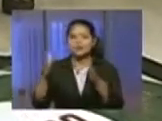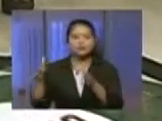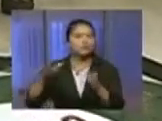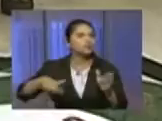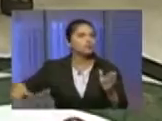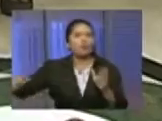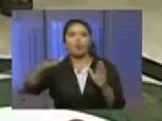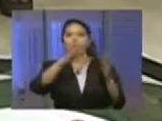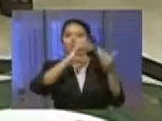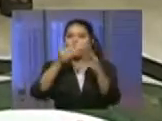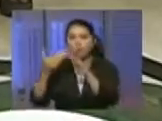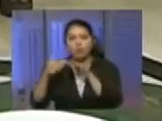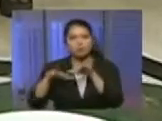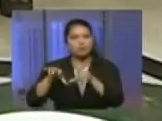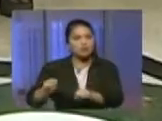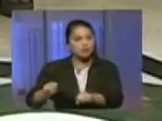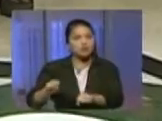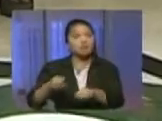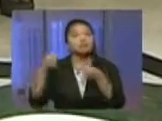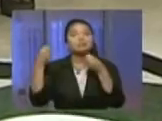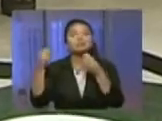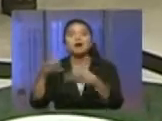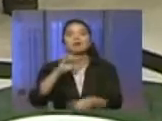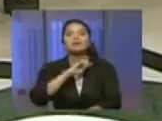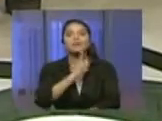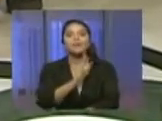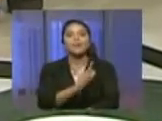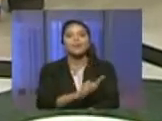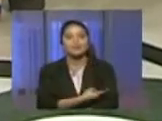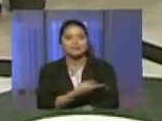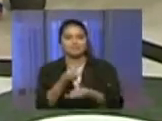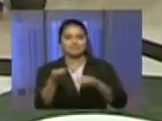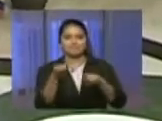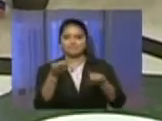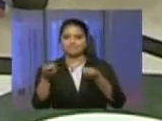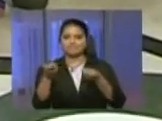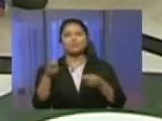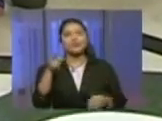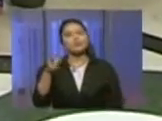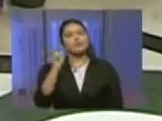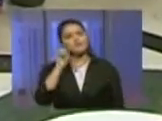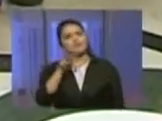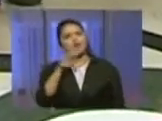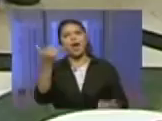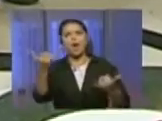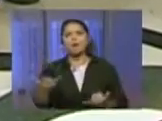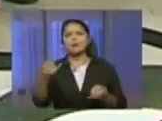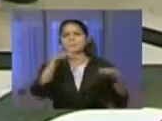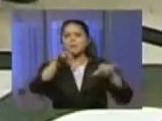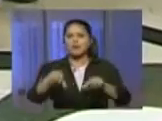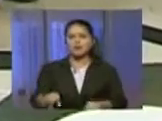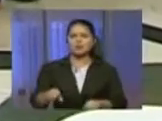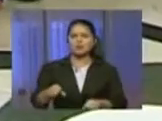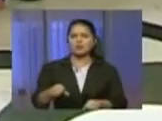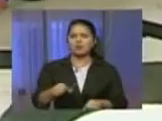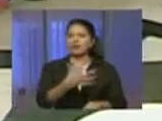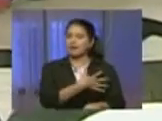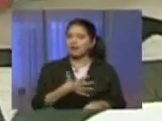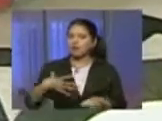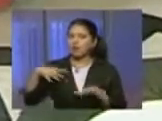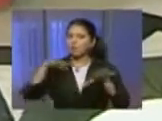el empoderamiento empoderamiento ustedes no se dan cuenta que ahora el imperialismo nos ha querido quitar el concepto